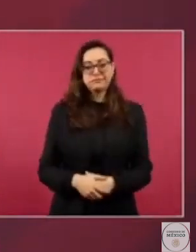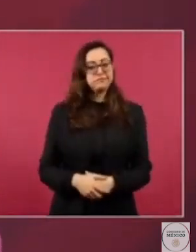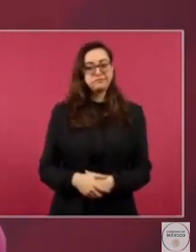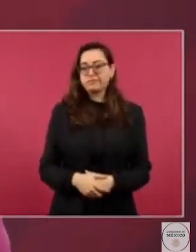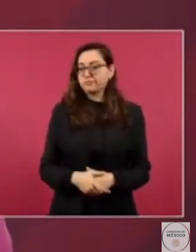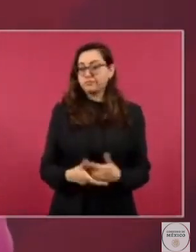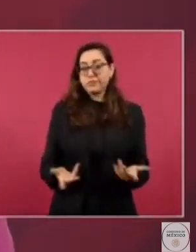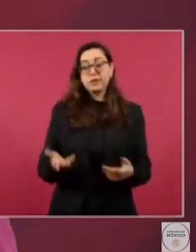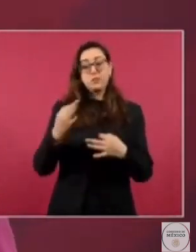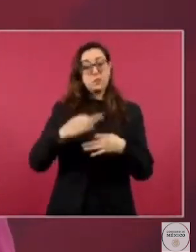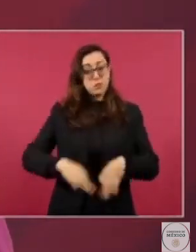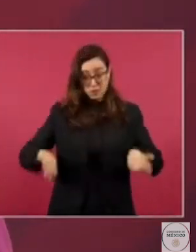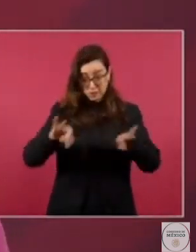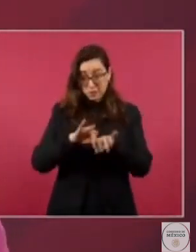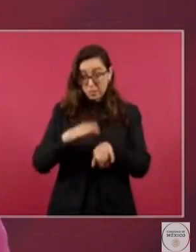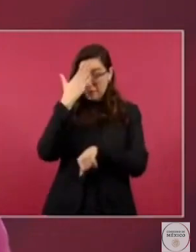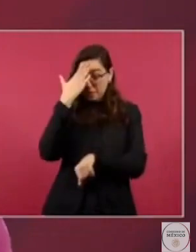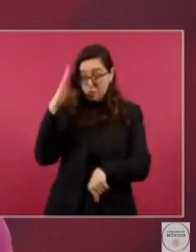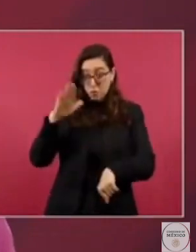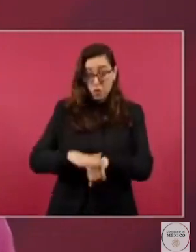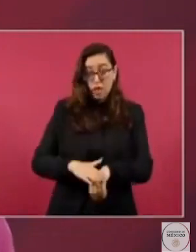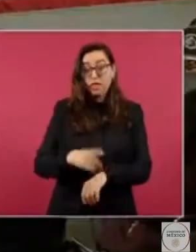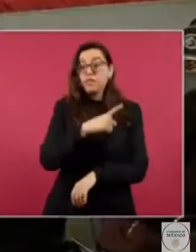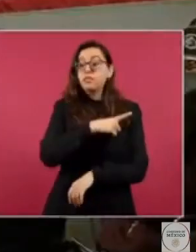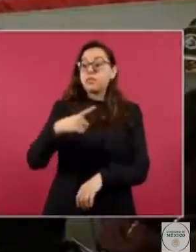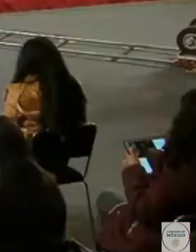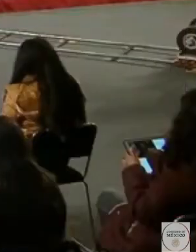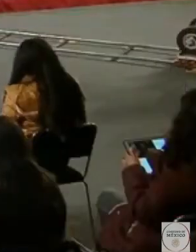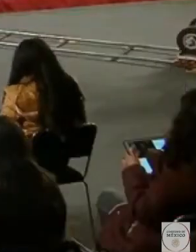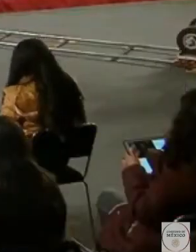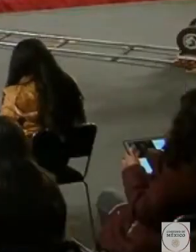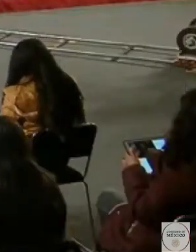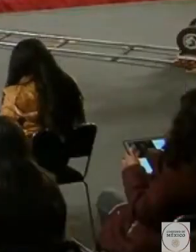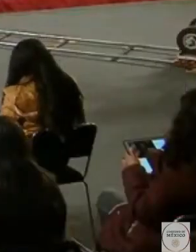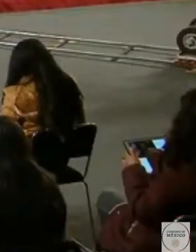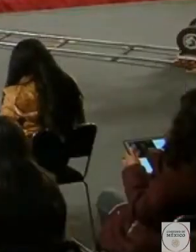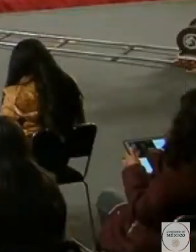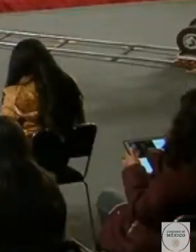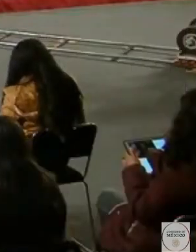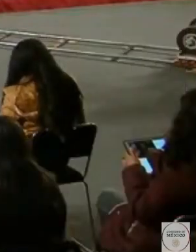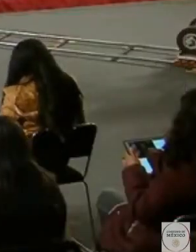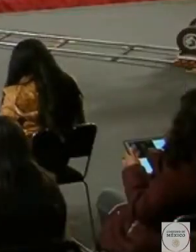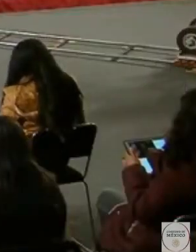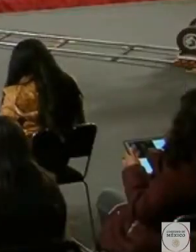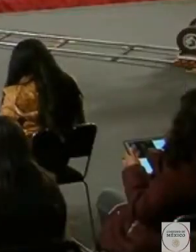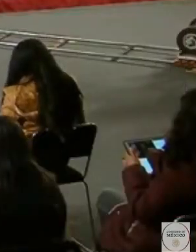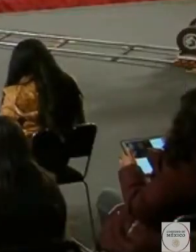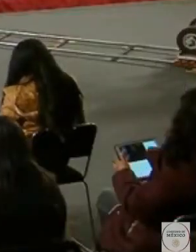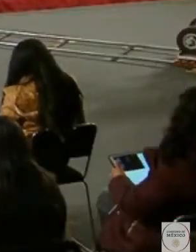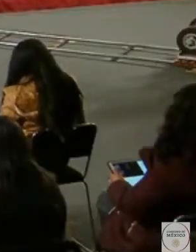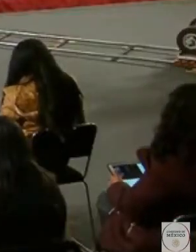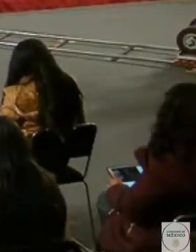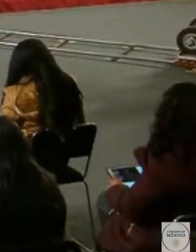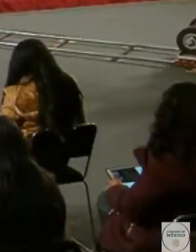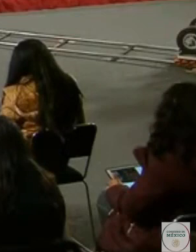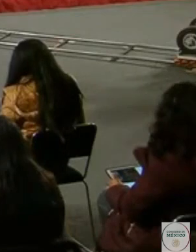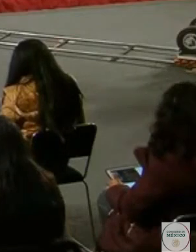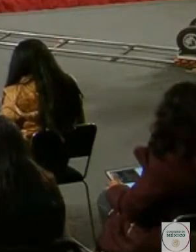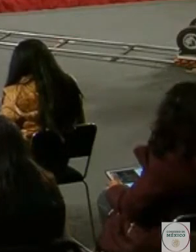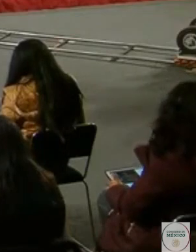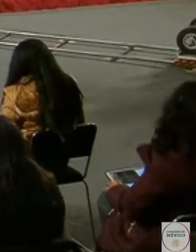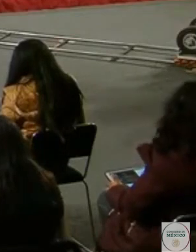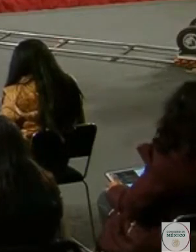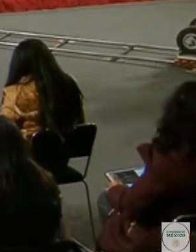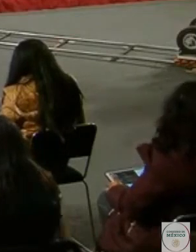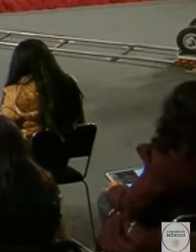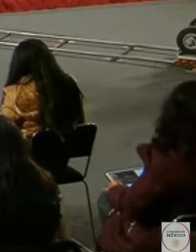Esto es muy importante, no acudir antes del día que les estamos informando. Lo vamos a estar replicando estos